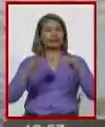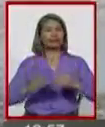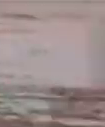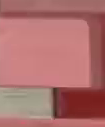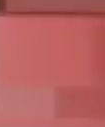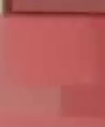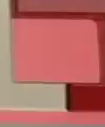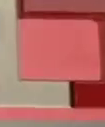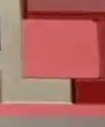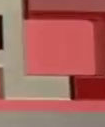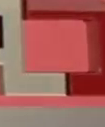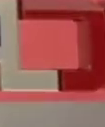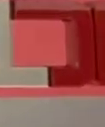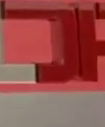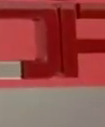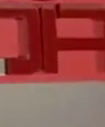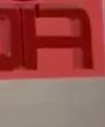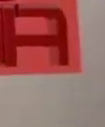Porongo.